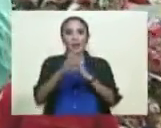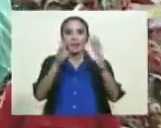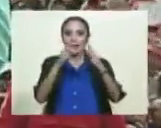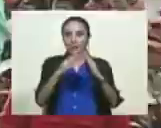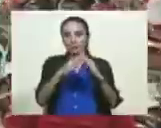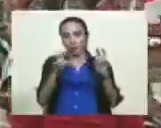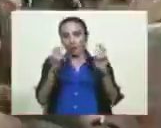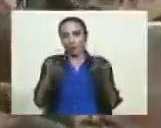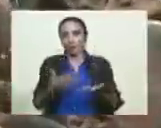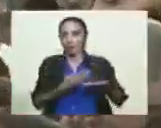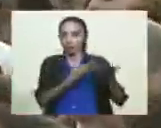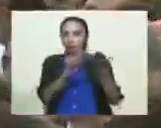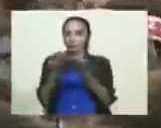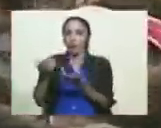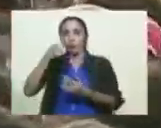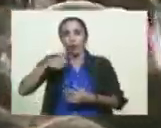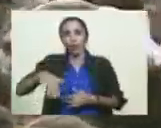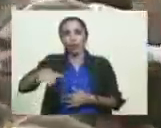de la patria.